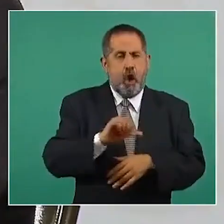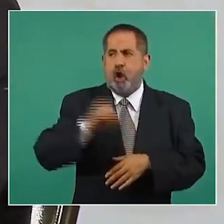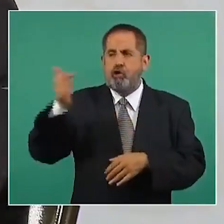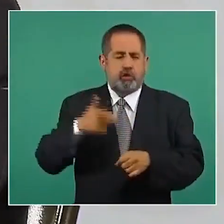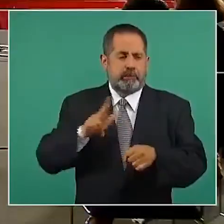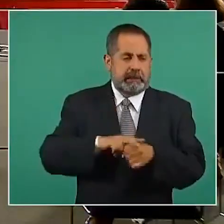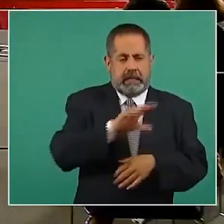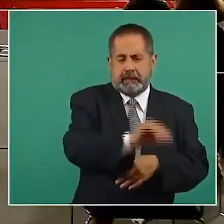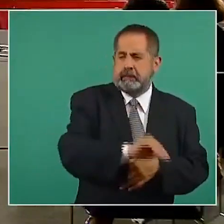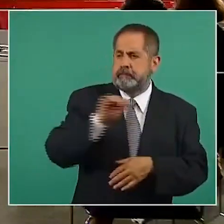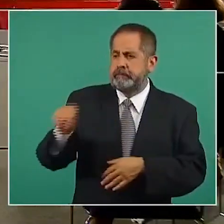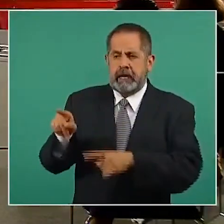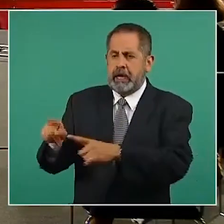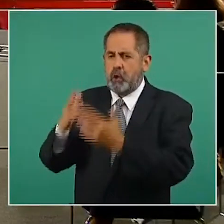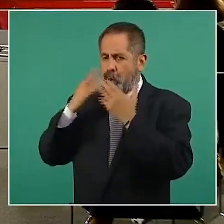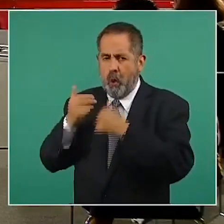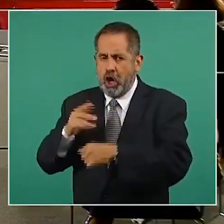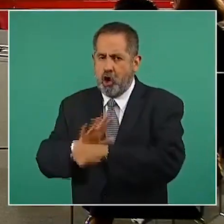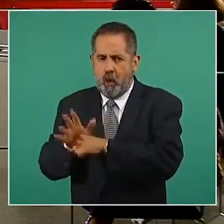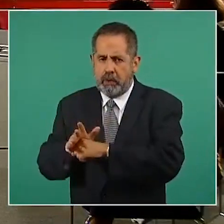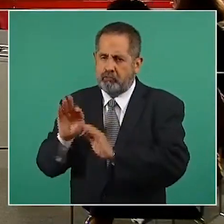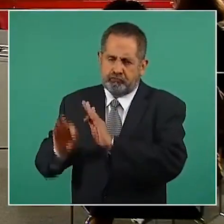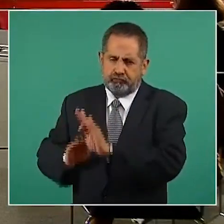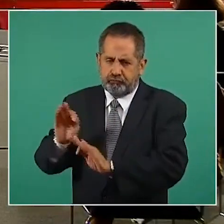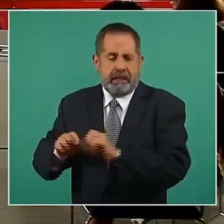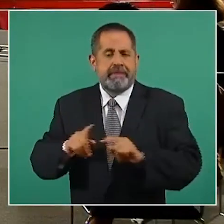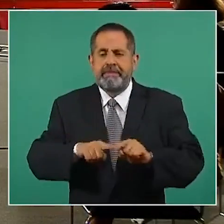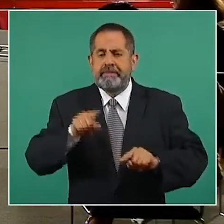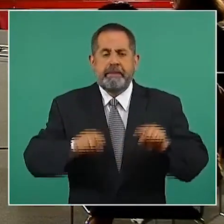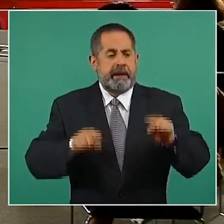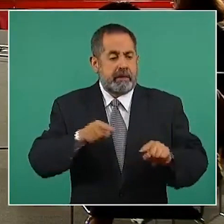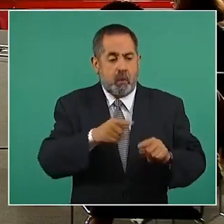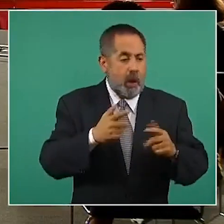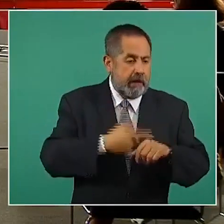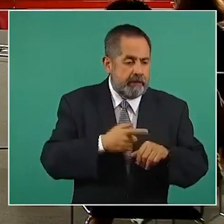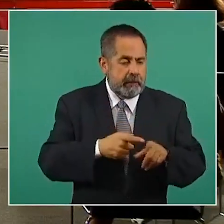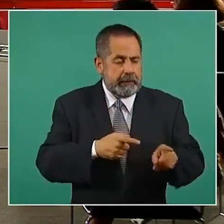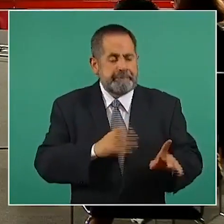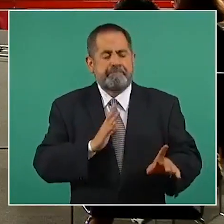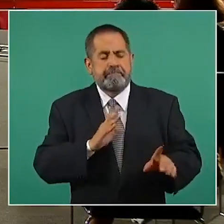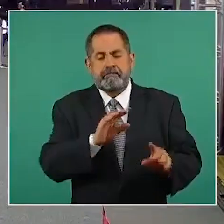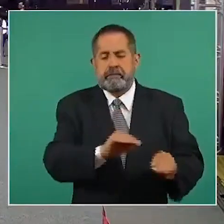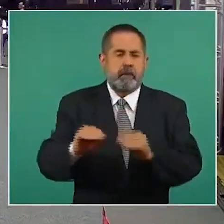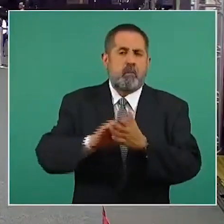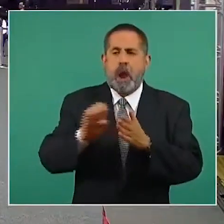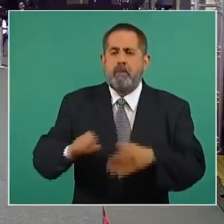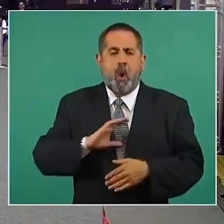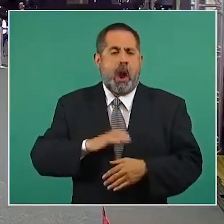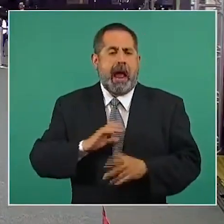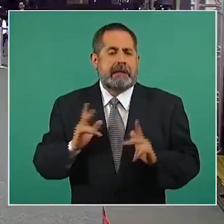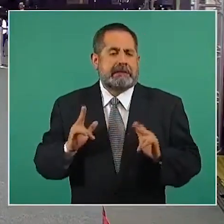a hospitales no COVID, dependiendo de la enfermedad que los había llevado a la hospitalización, es decir, los pacientes con cáncer